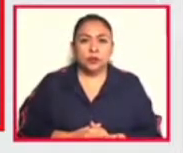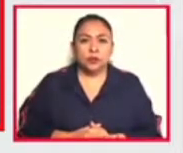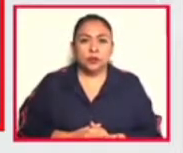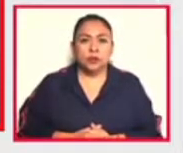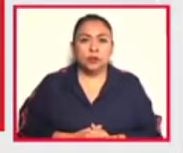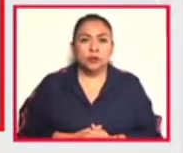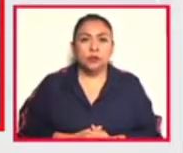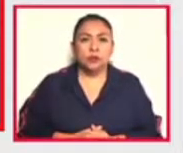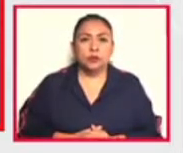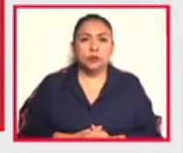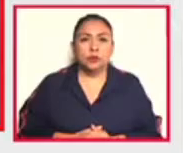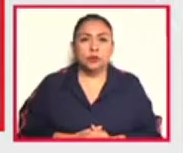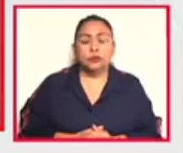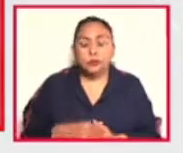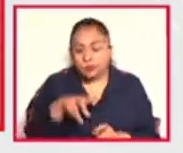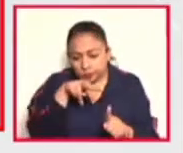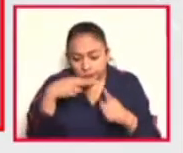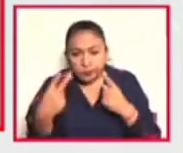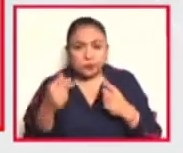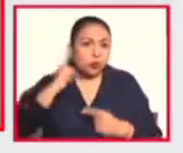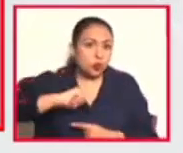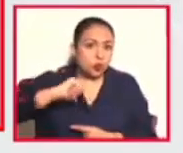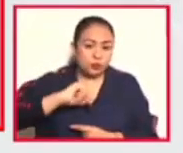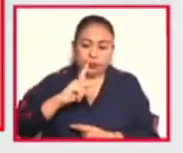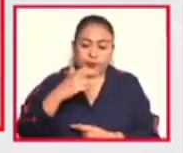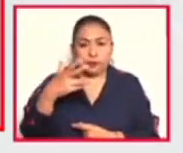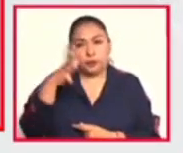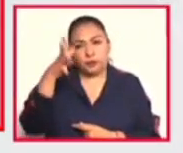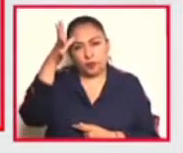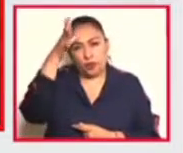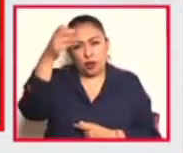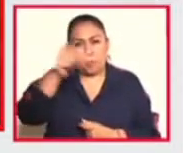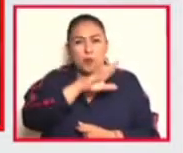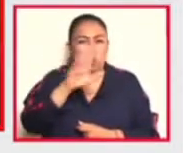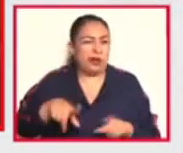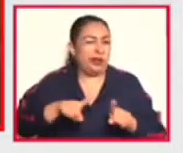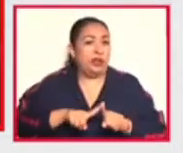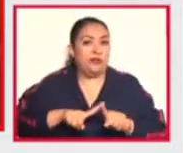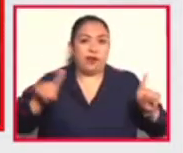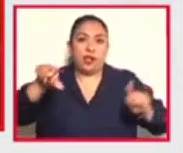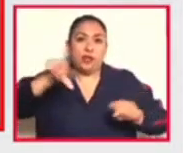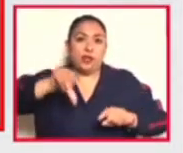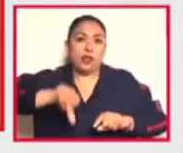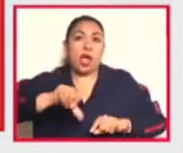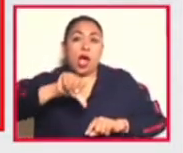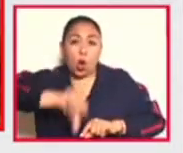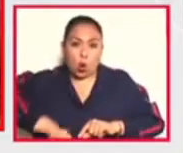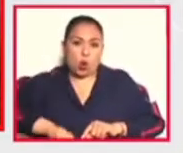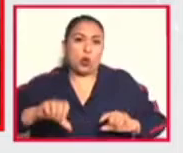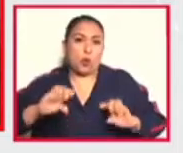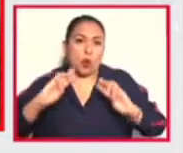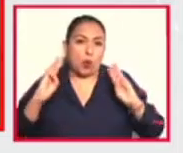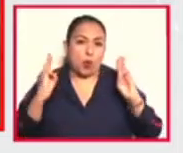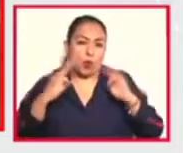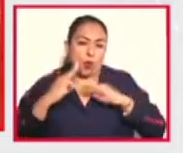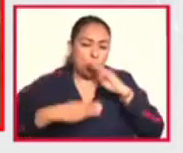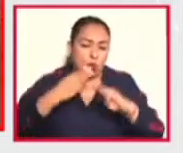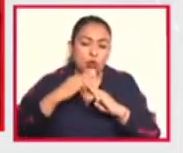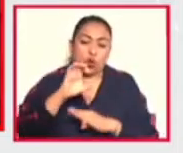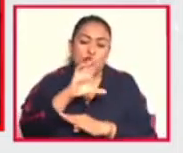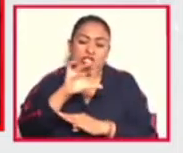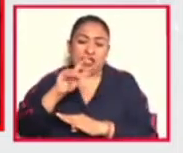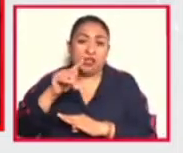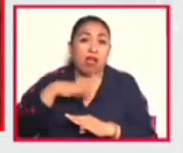En la cosmovisión prehispánica, la concepción de la muerte fue muy distinta a como la concibe el mundo occidental, pues en su concepto de